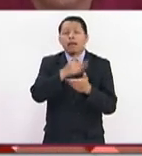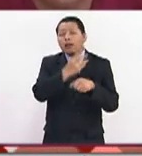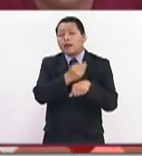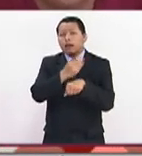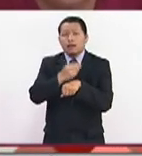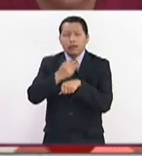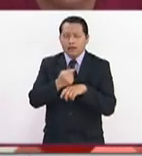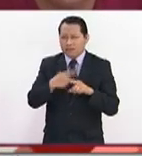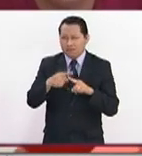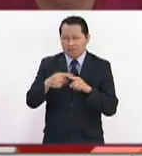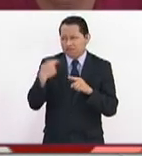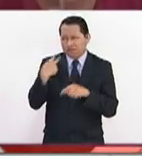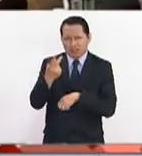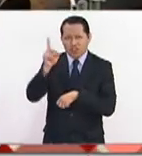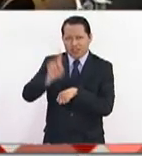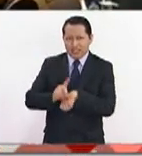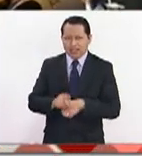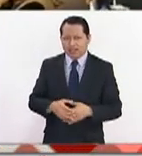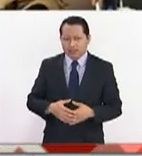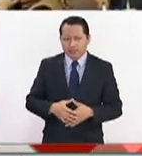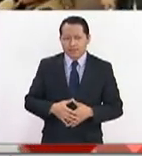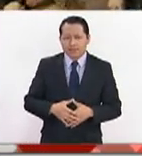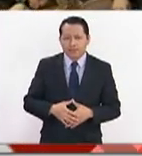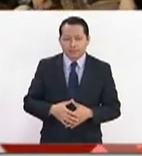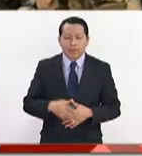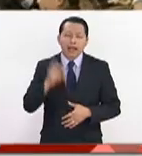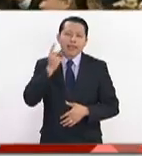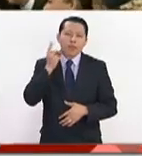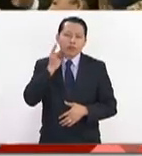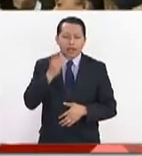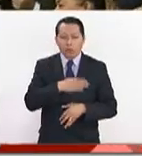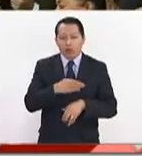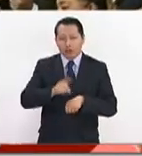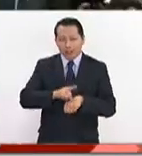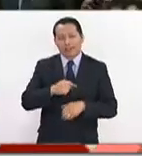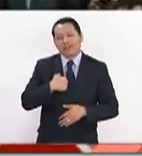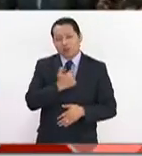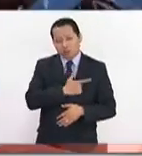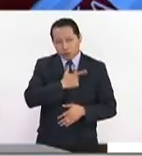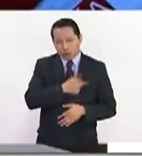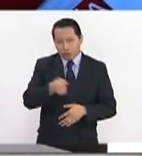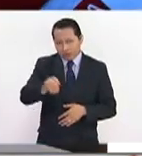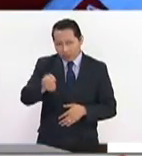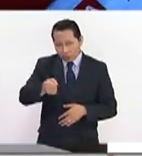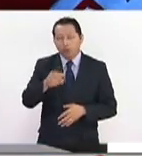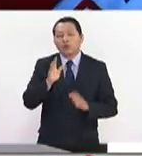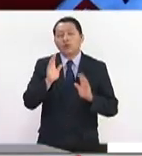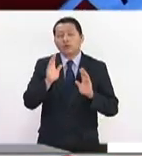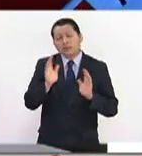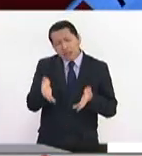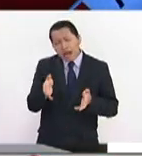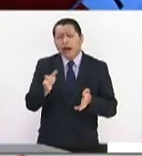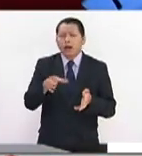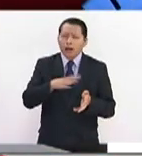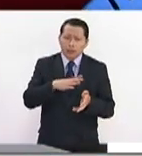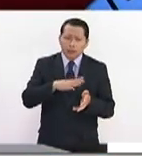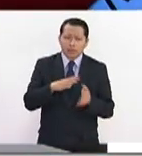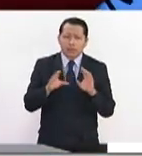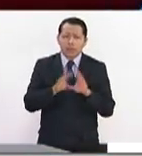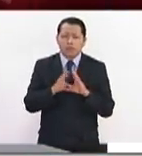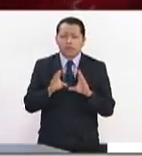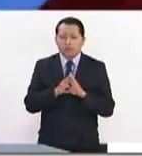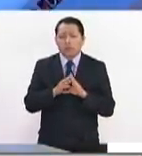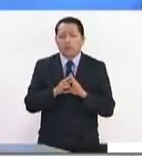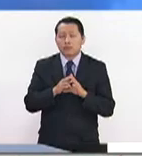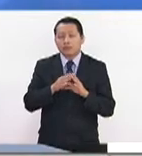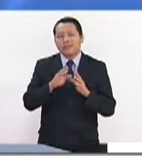ley hídrica hace 2 días. Diputado, muy buenos días, le saludo con mucho gusto. Y bueno, ya después de que pues